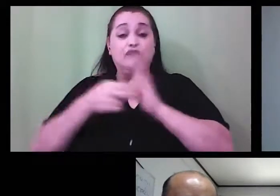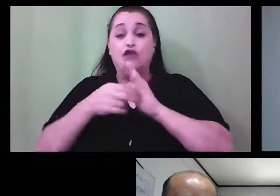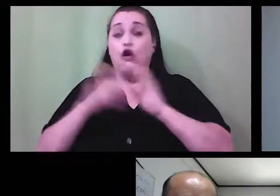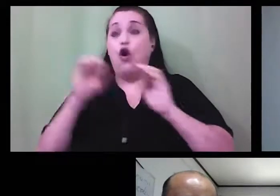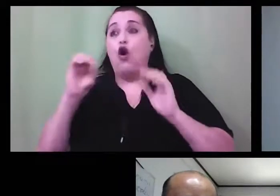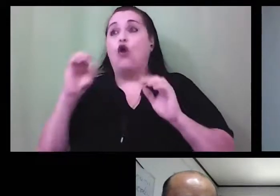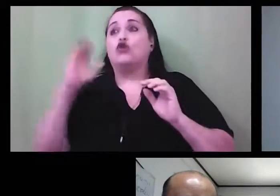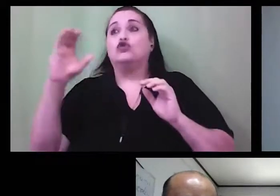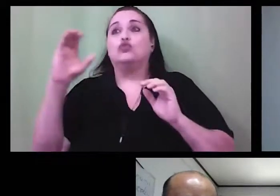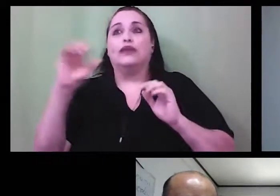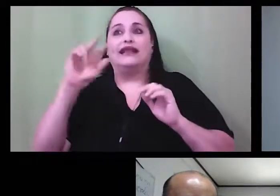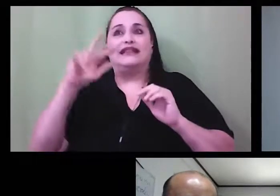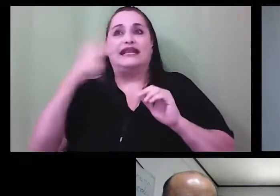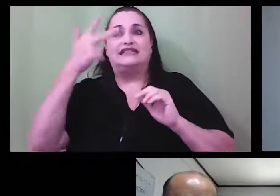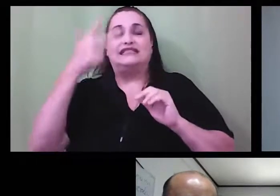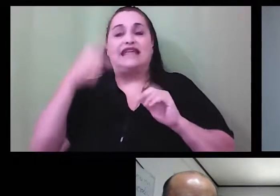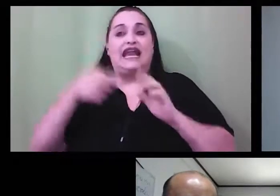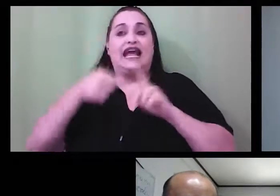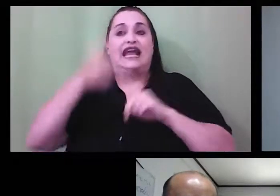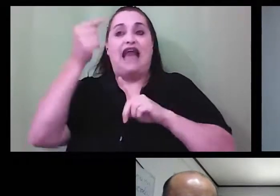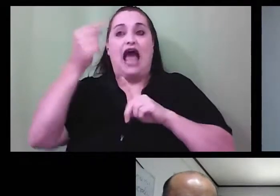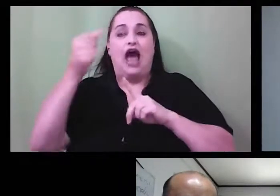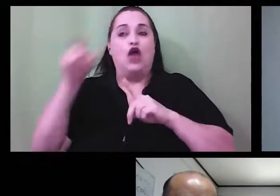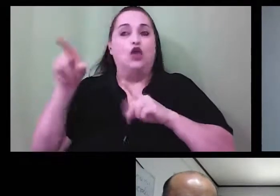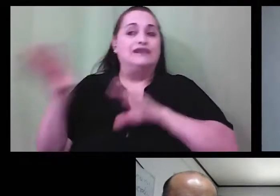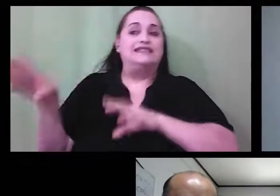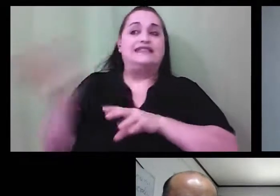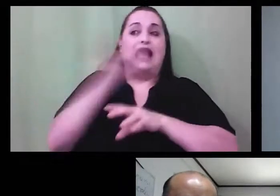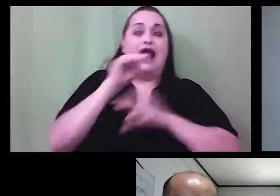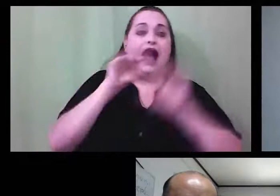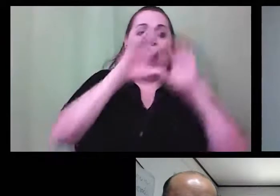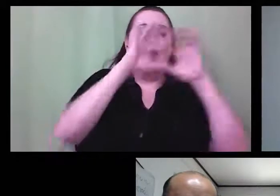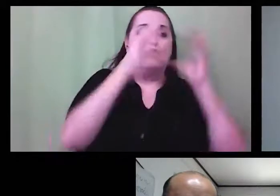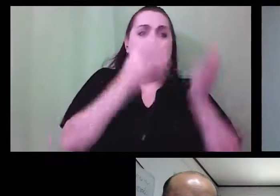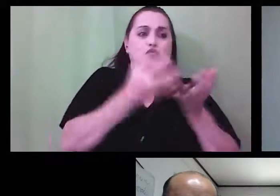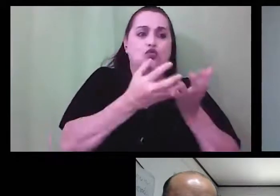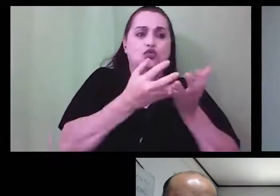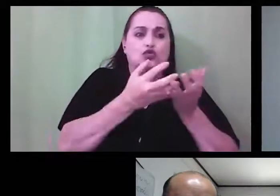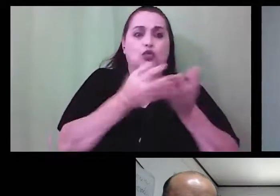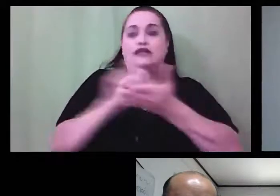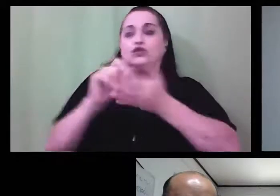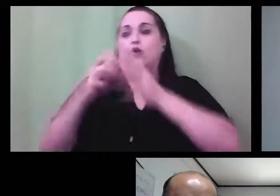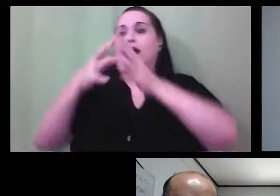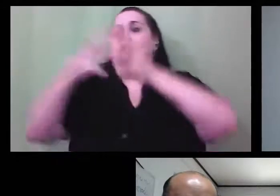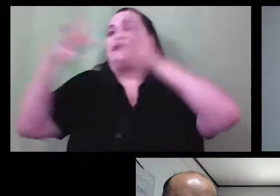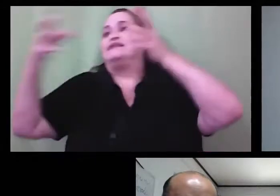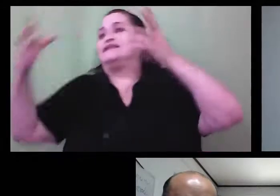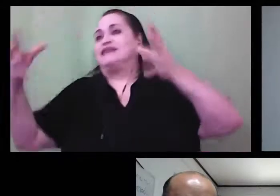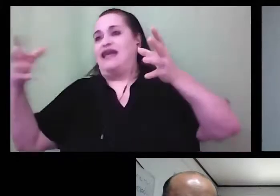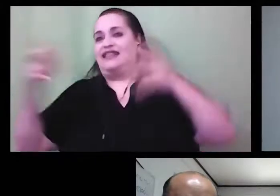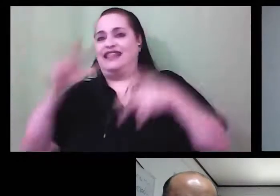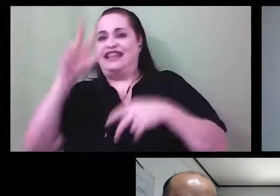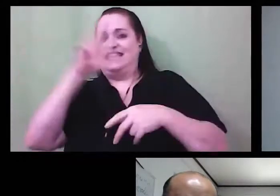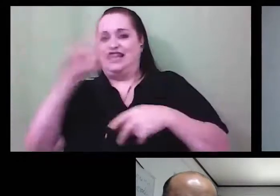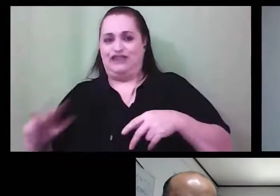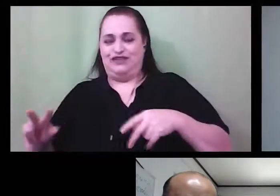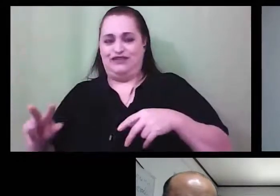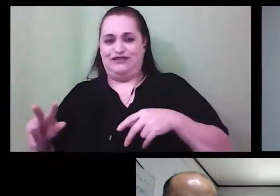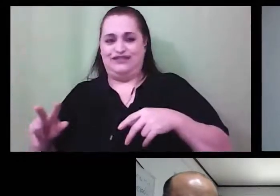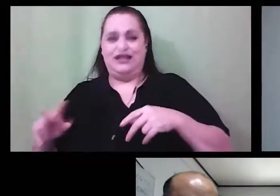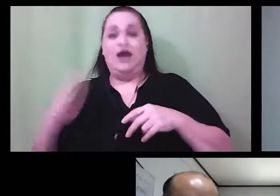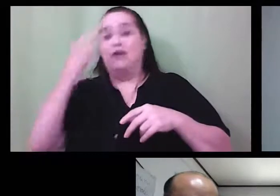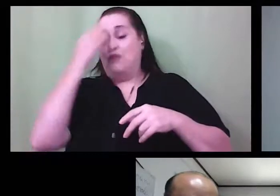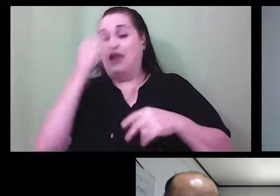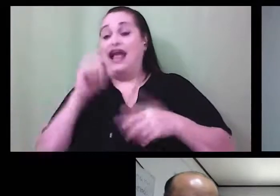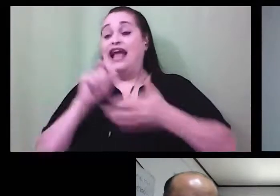en tercer grado sacar a Carlos de su mundo pequeño a la escuela más grande de Tres Ríos, porque la